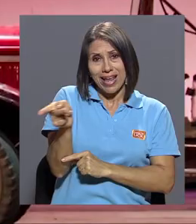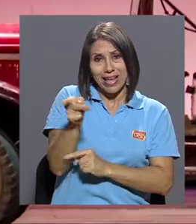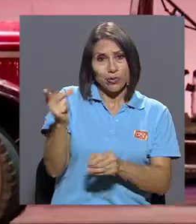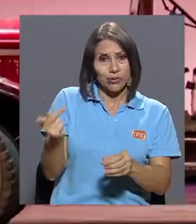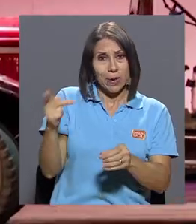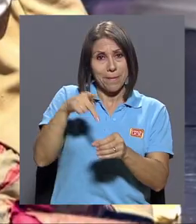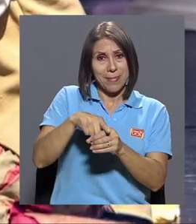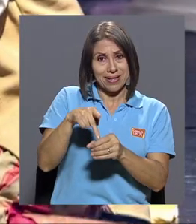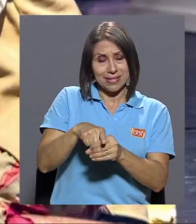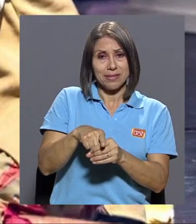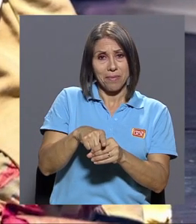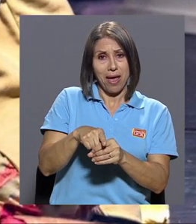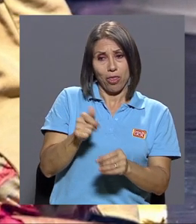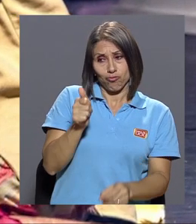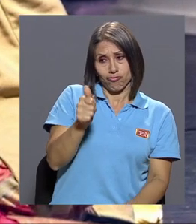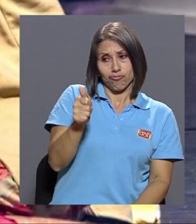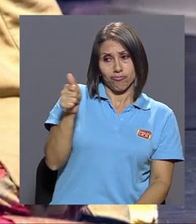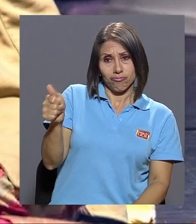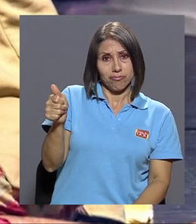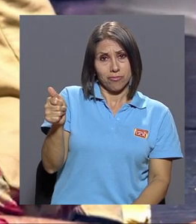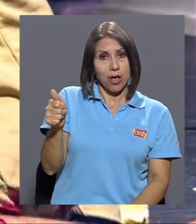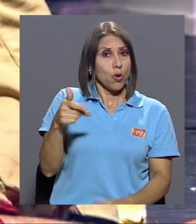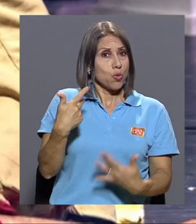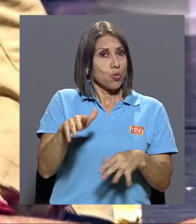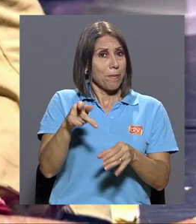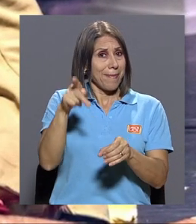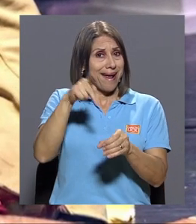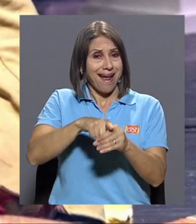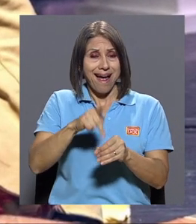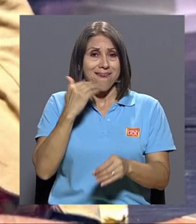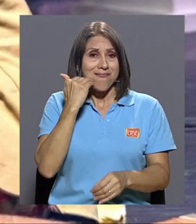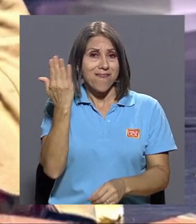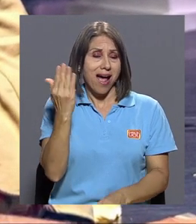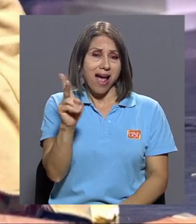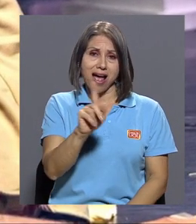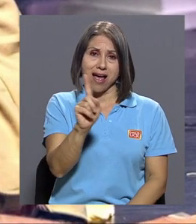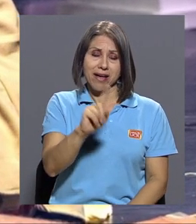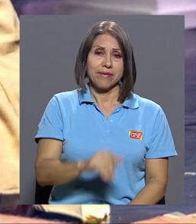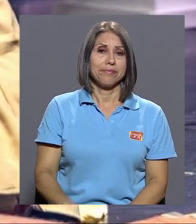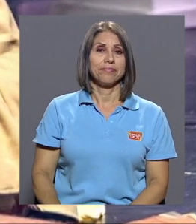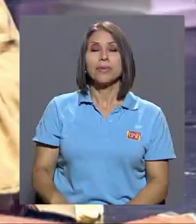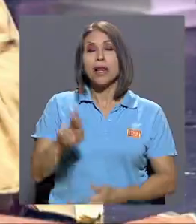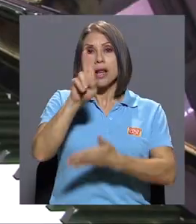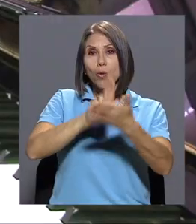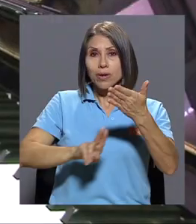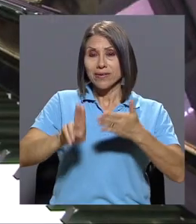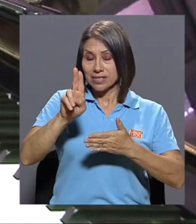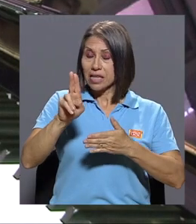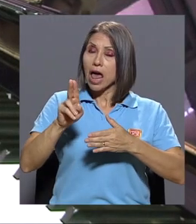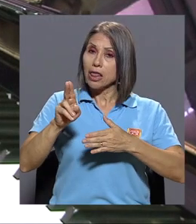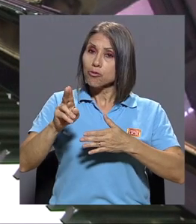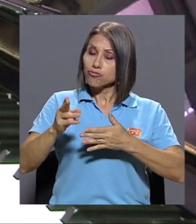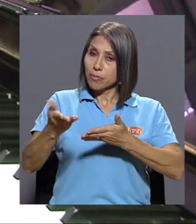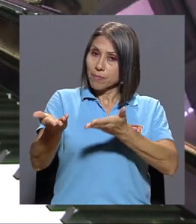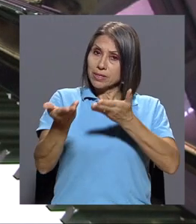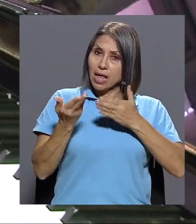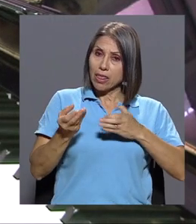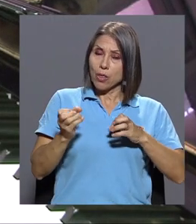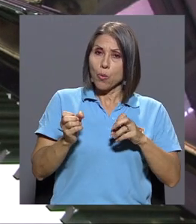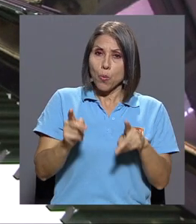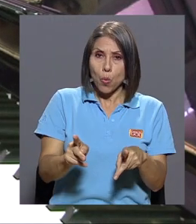como ellos mismos lo indican no han sido nada fáciles la universidad y una plataforma que me ha permitido